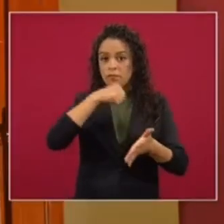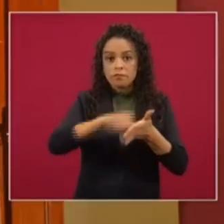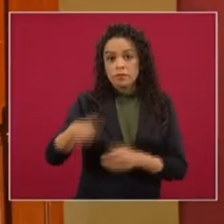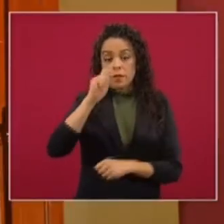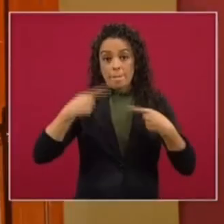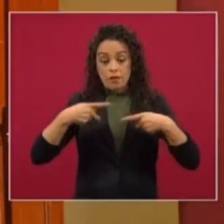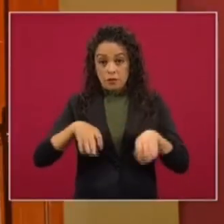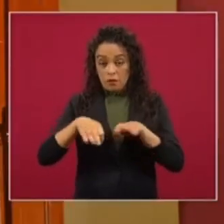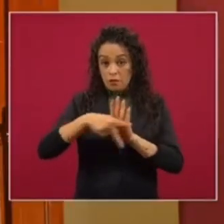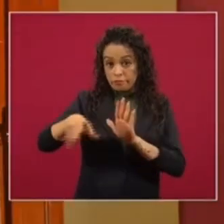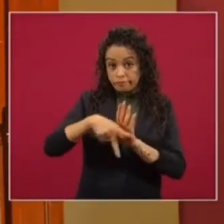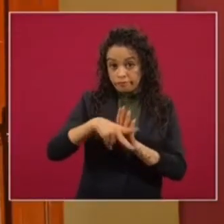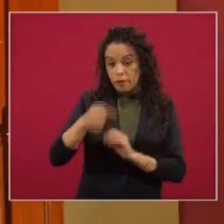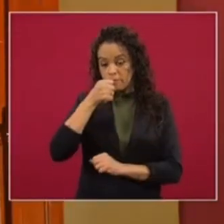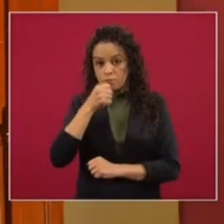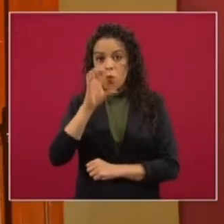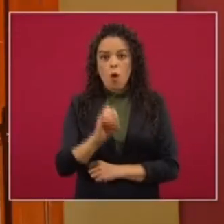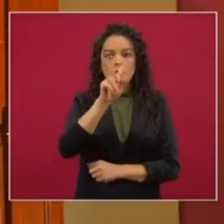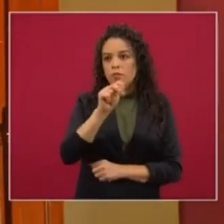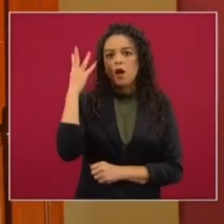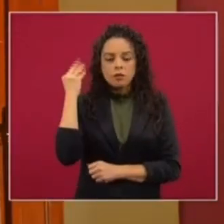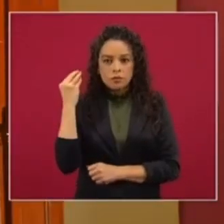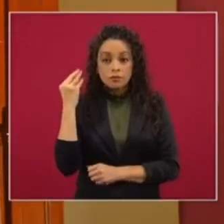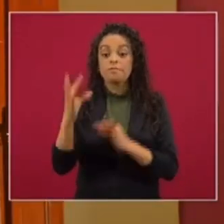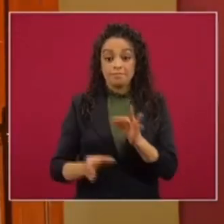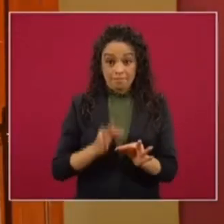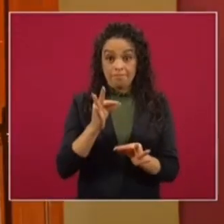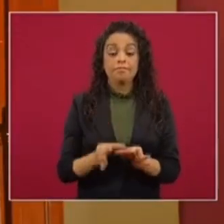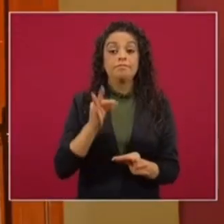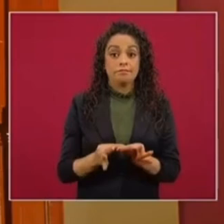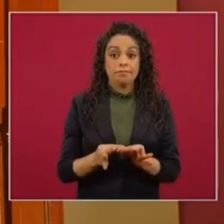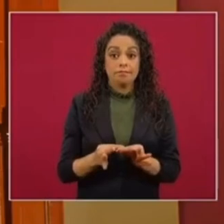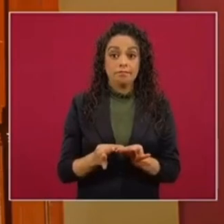comunicación. Cumplido. Es al revés.